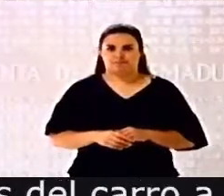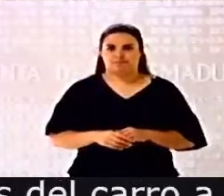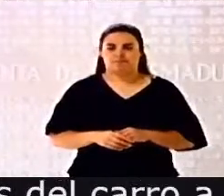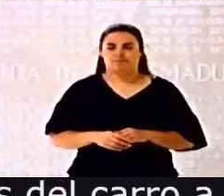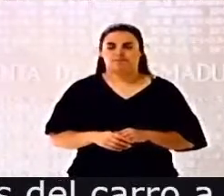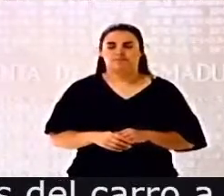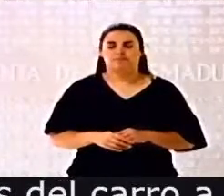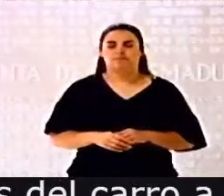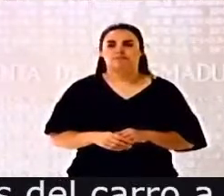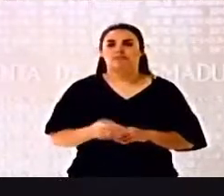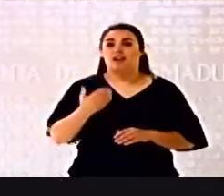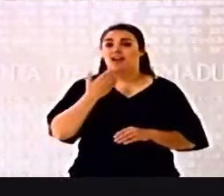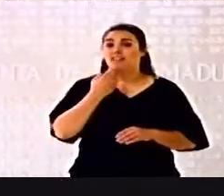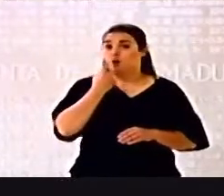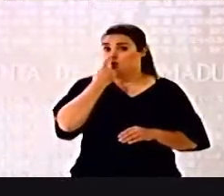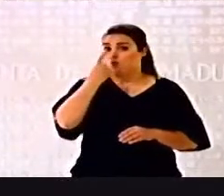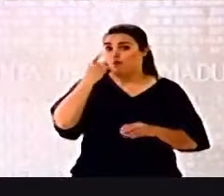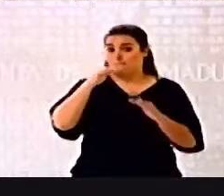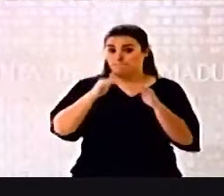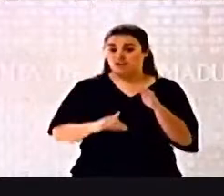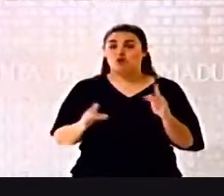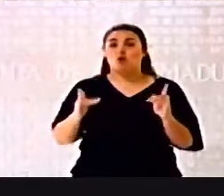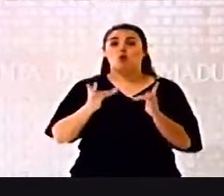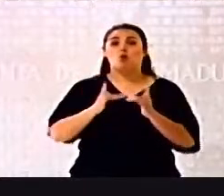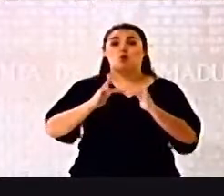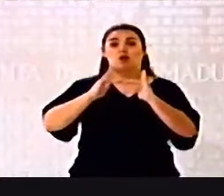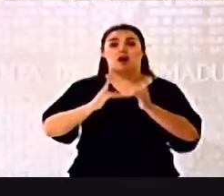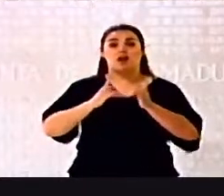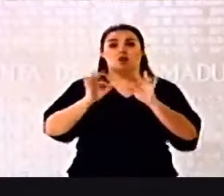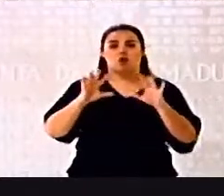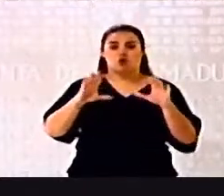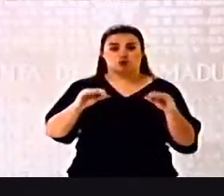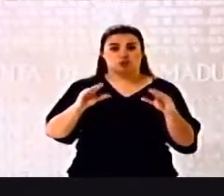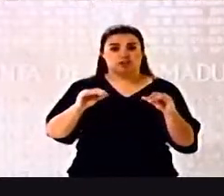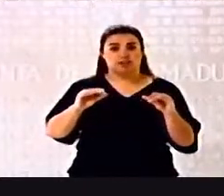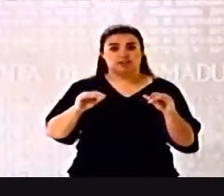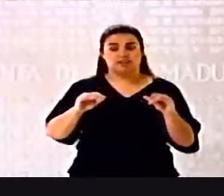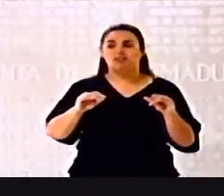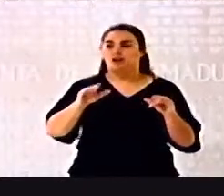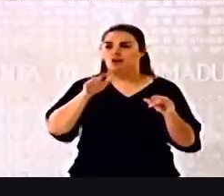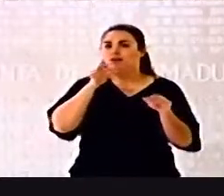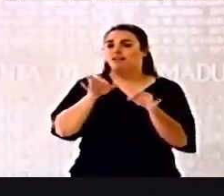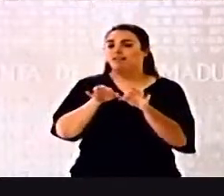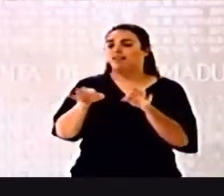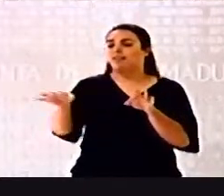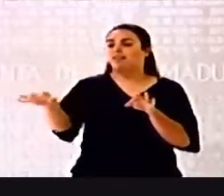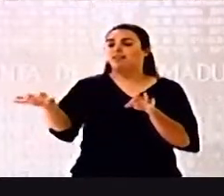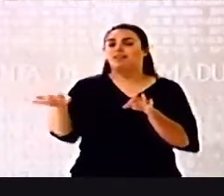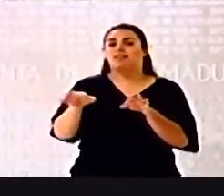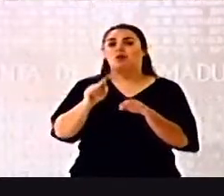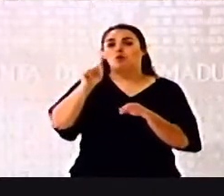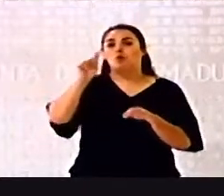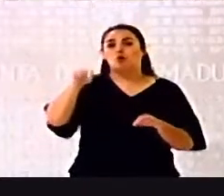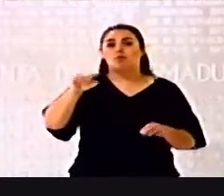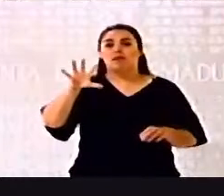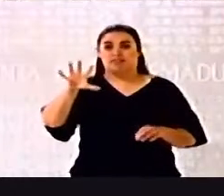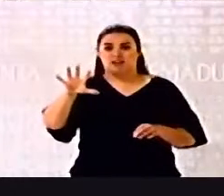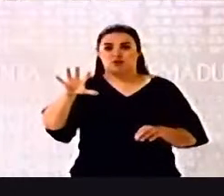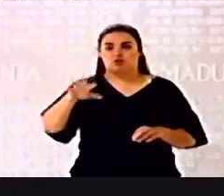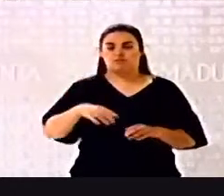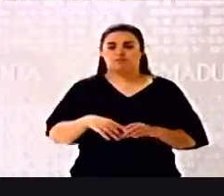En los menores de 1 año, las cunas o las colchonetas se pondrán a una distancia de 1,5